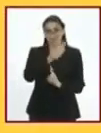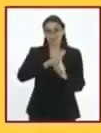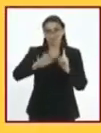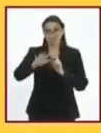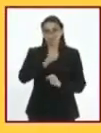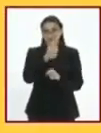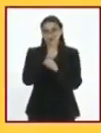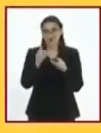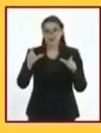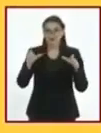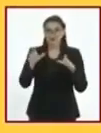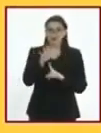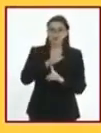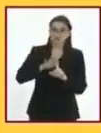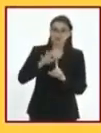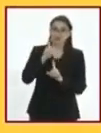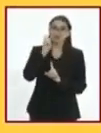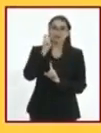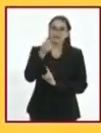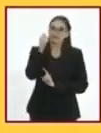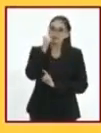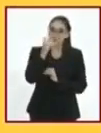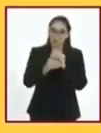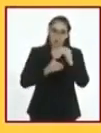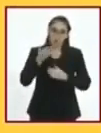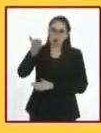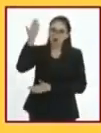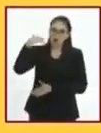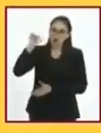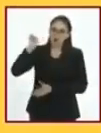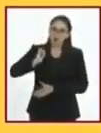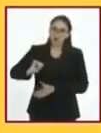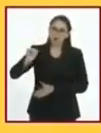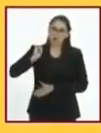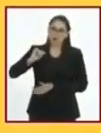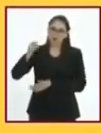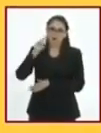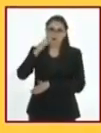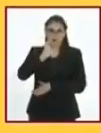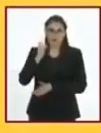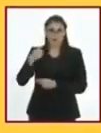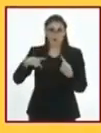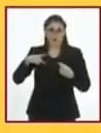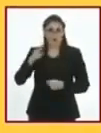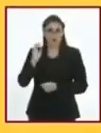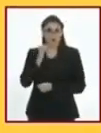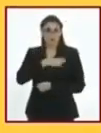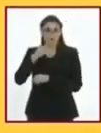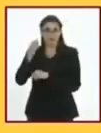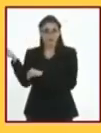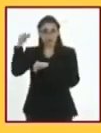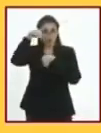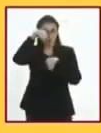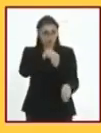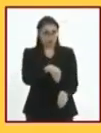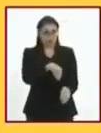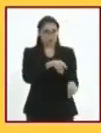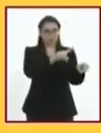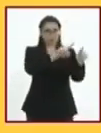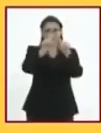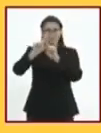el resultado del proceso de mestizaje que se vivió a partir de la llegada de los españoles y de otras culturas a